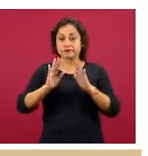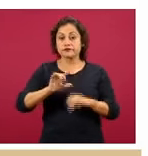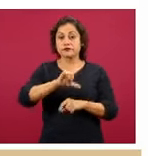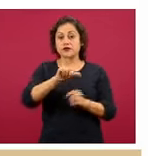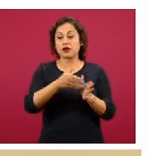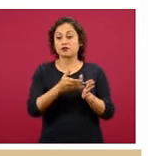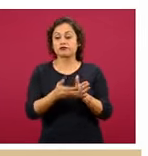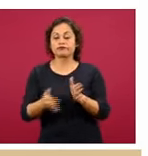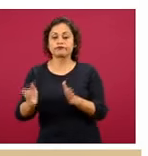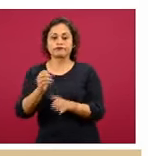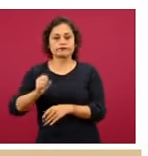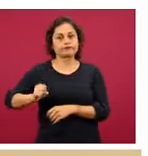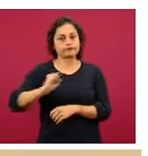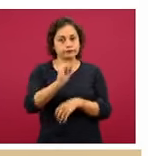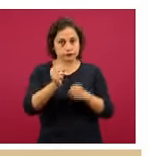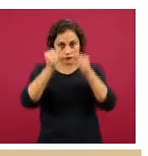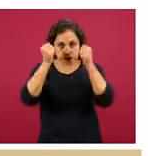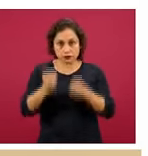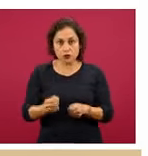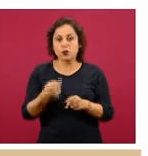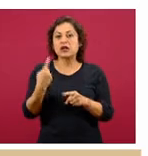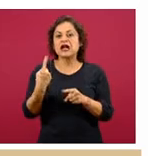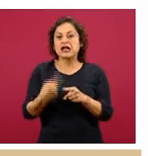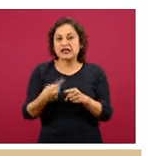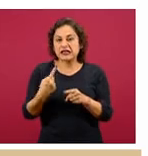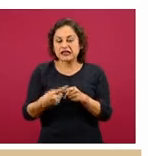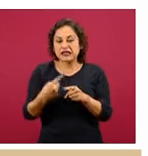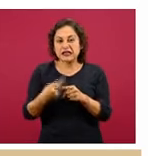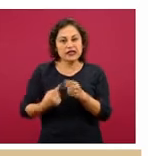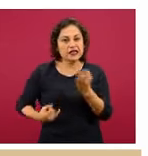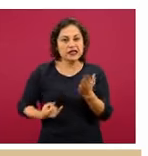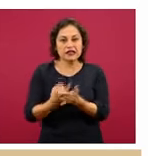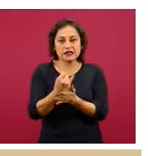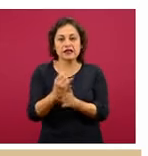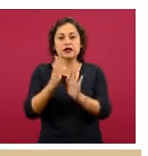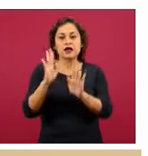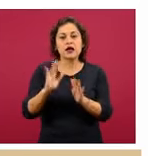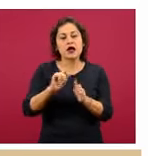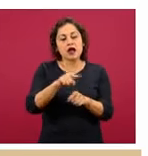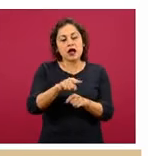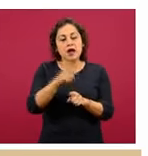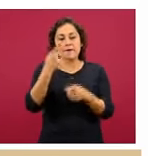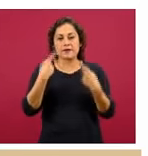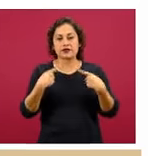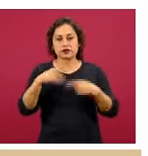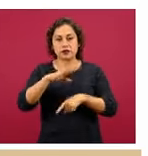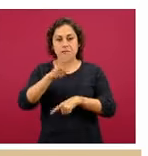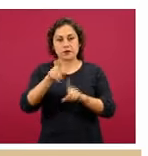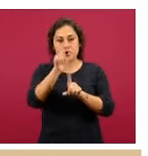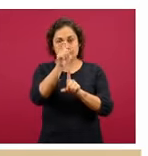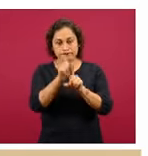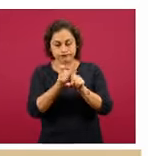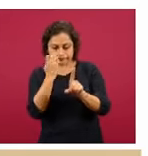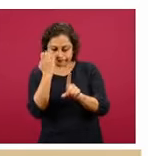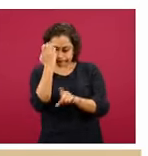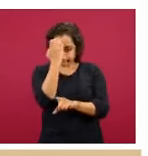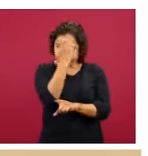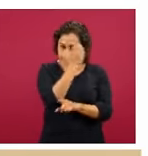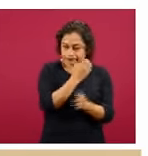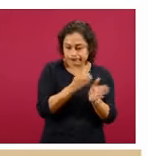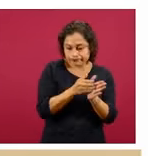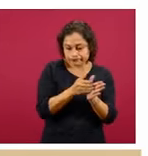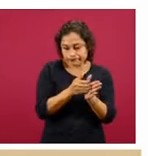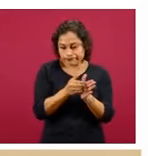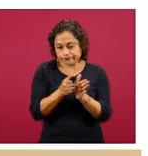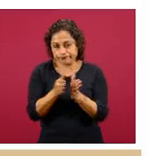esto es un proceso que va a tomar tiempo. La dictaminación de estas muertes es un proceso que avanza. También aquí es un esfuerzo